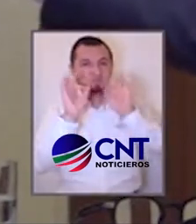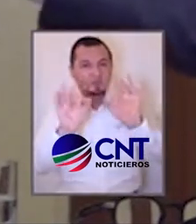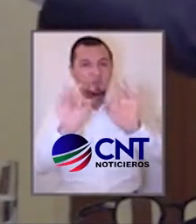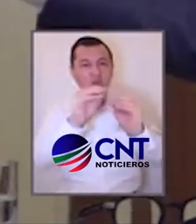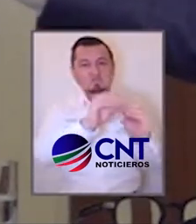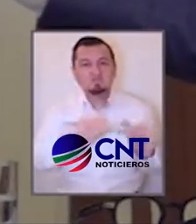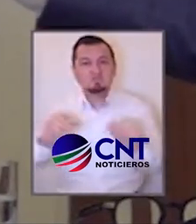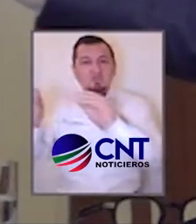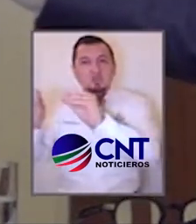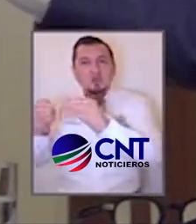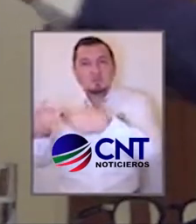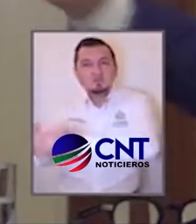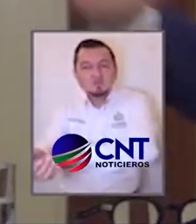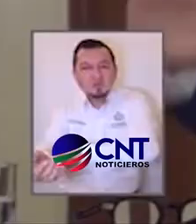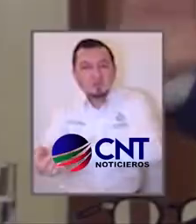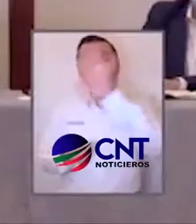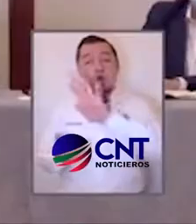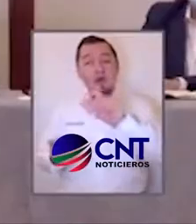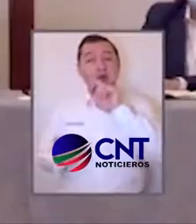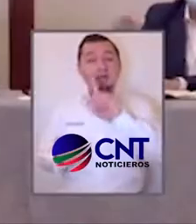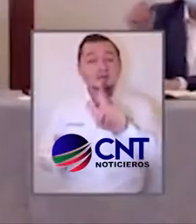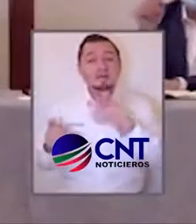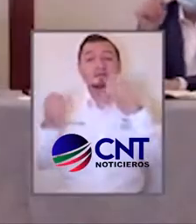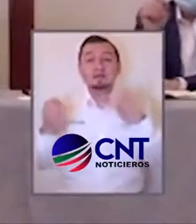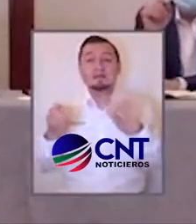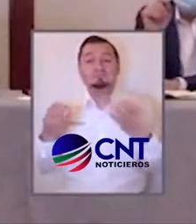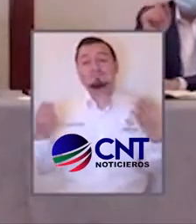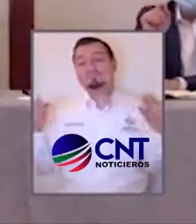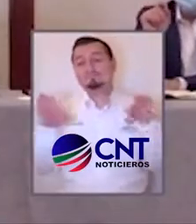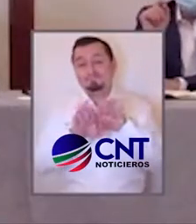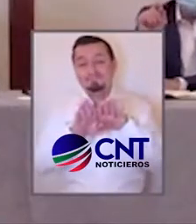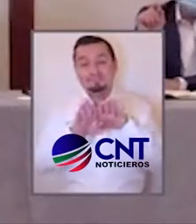viernes y de ahí pasarse una fiesta privada. Los panteones